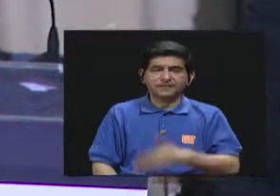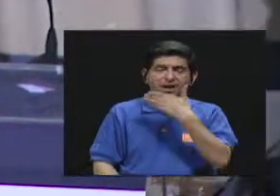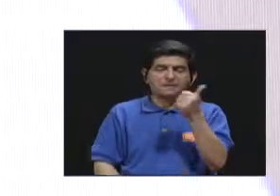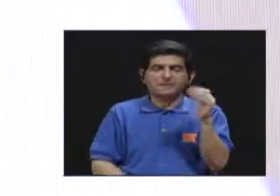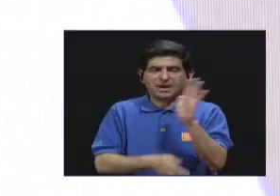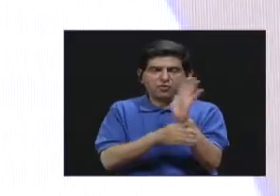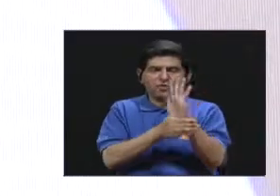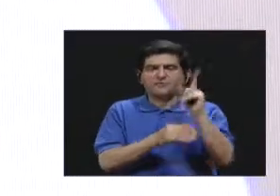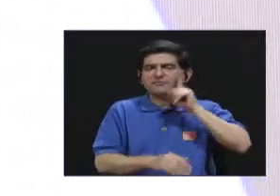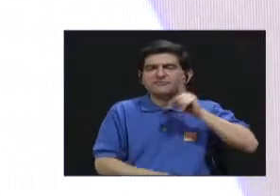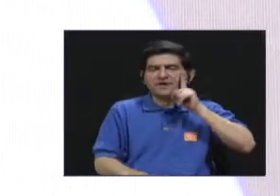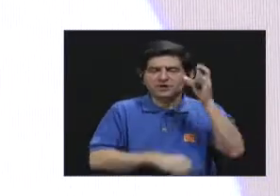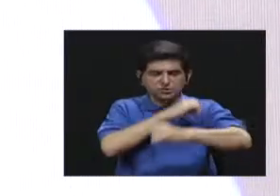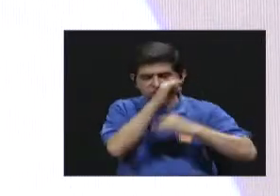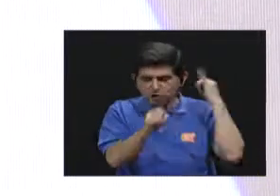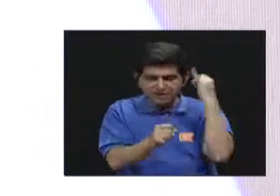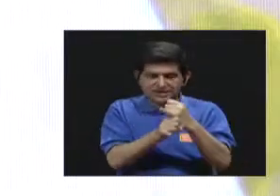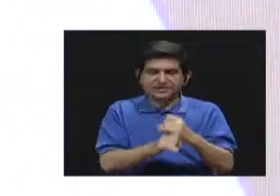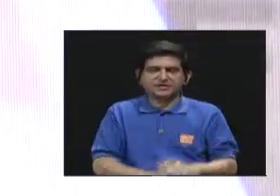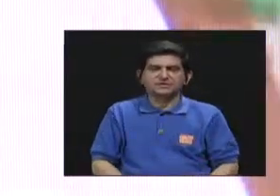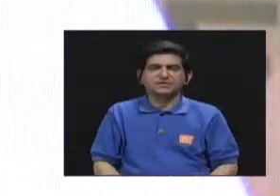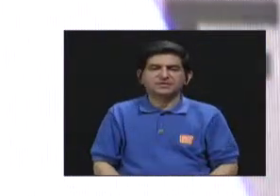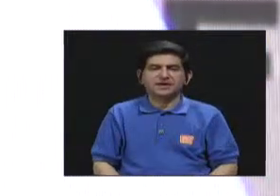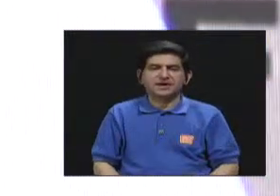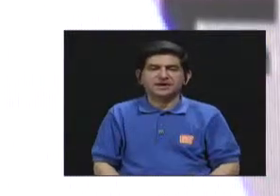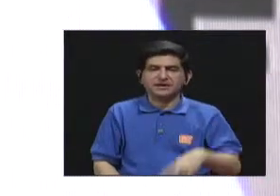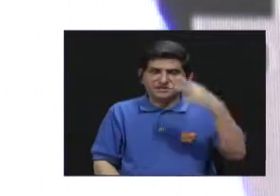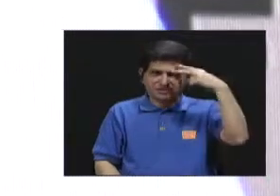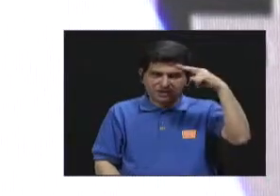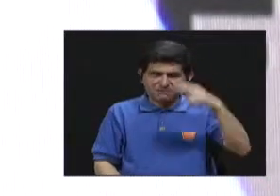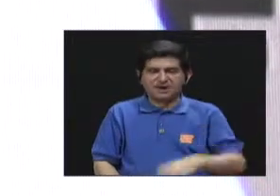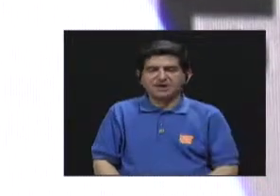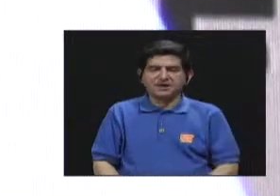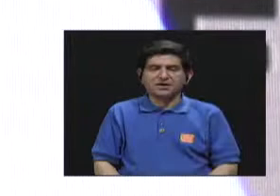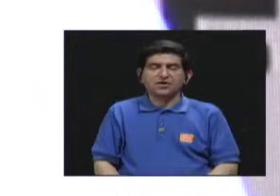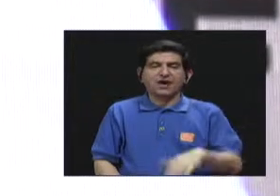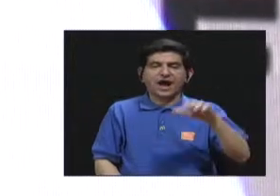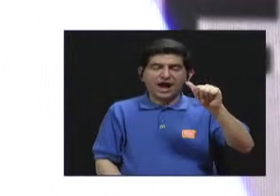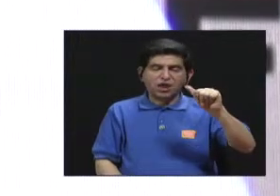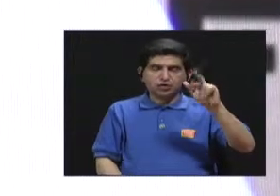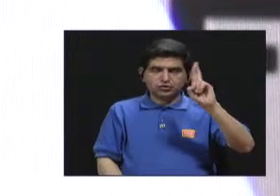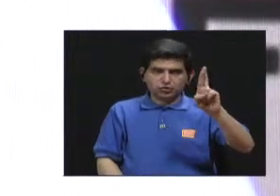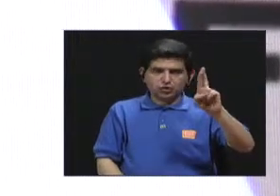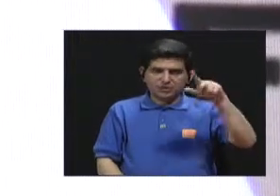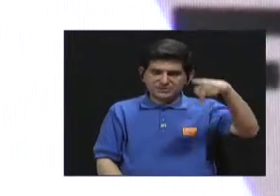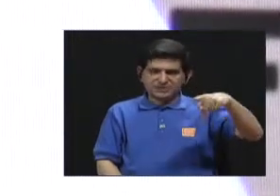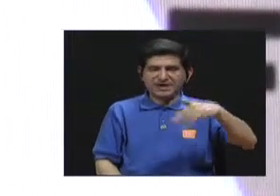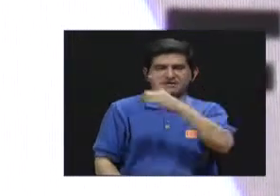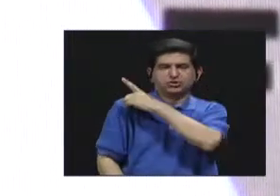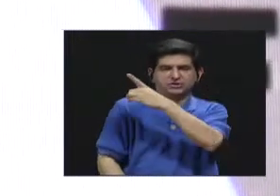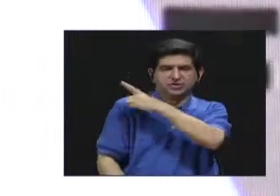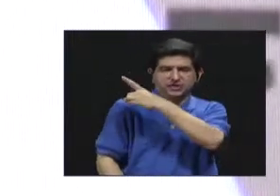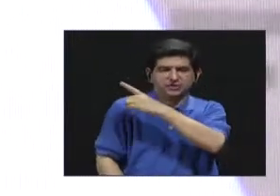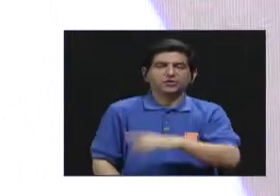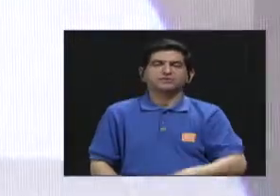Mejor largometraje ficción internacional, Güeros, México, dirigida por Alonso Ruiz